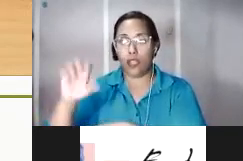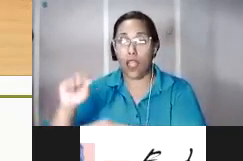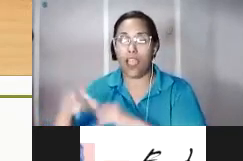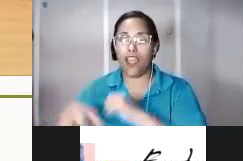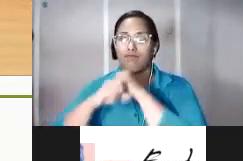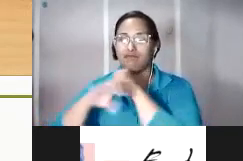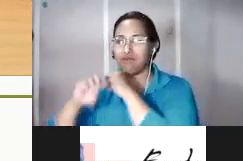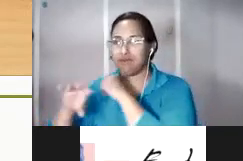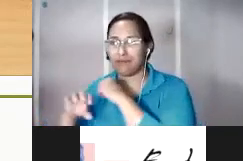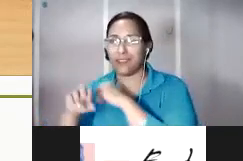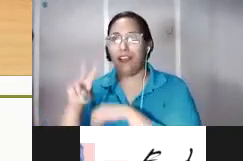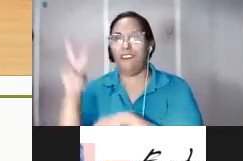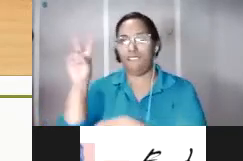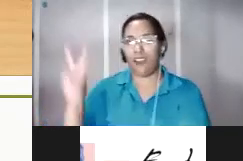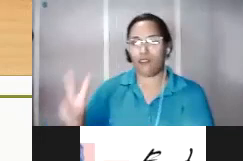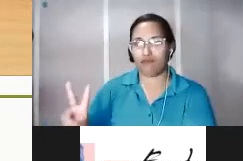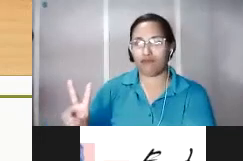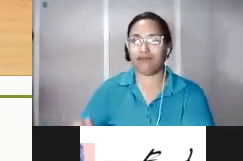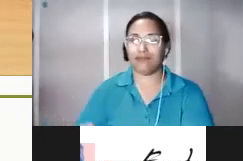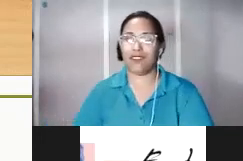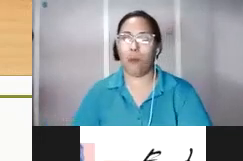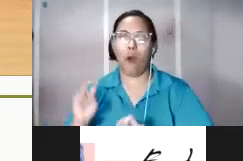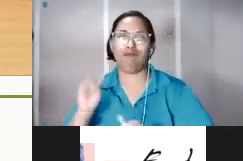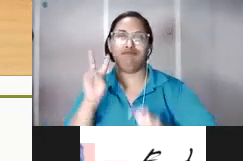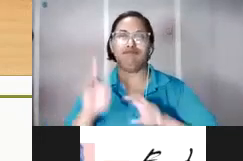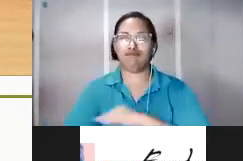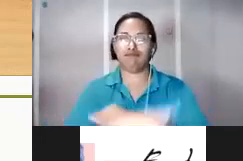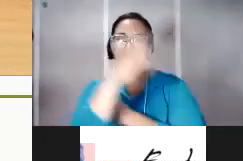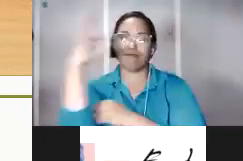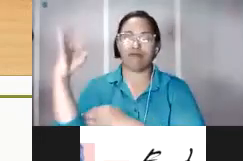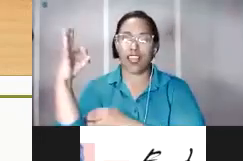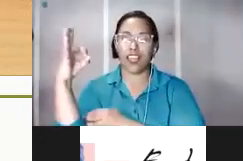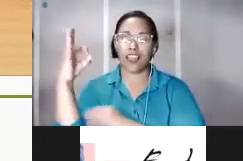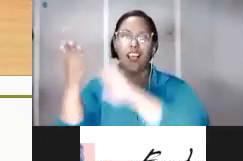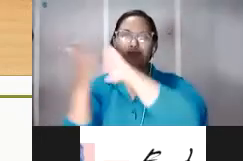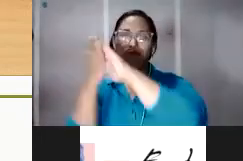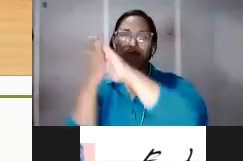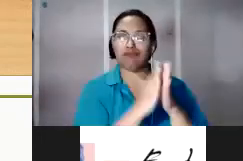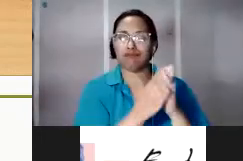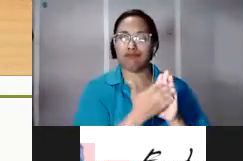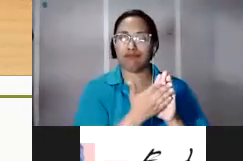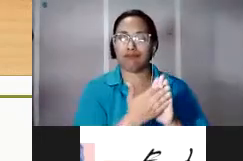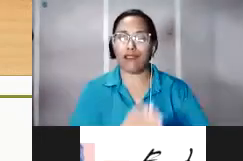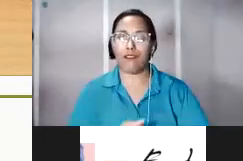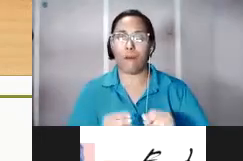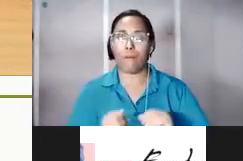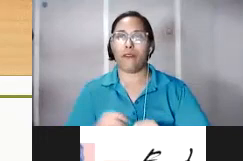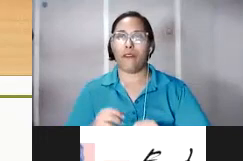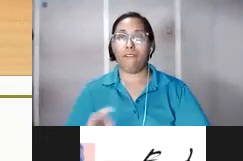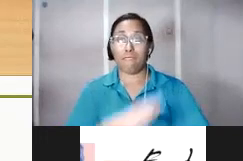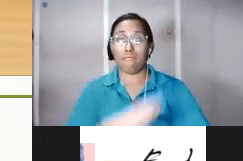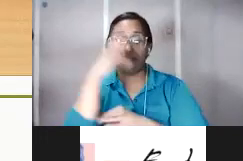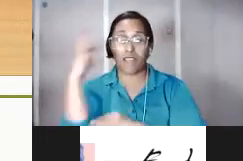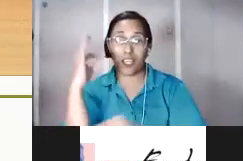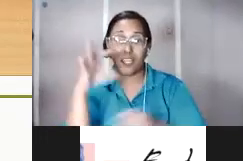venezolana como fiesta de la civilización, fiesta del espíritu y de la